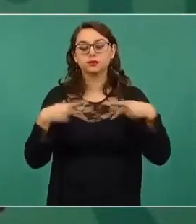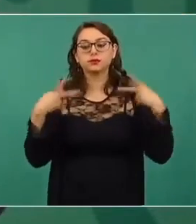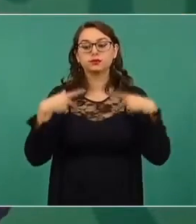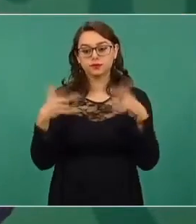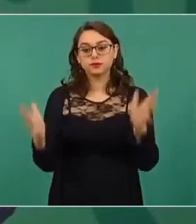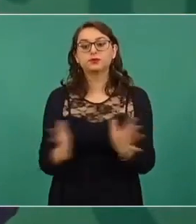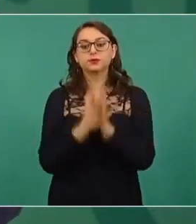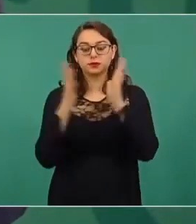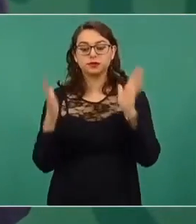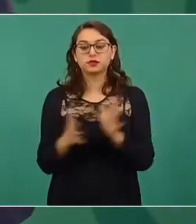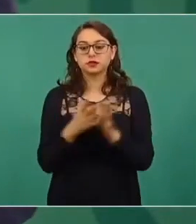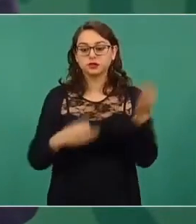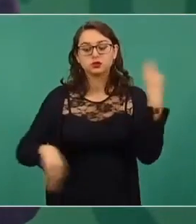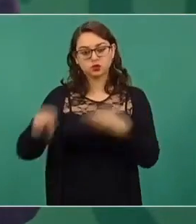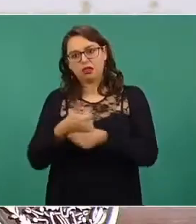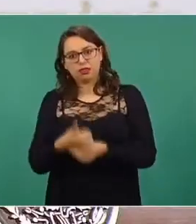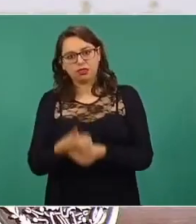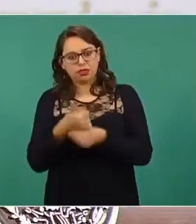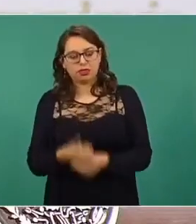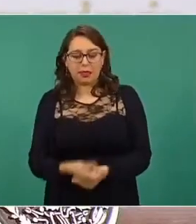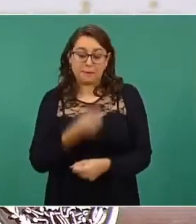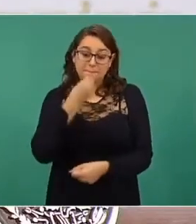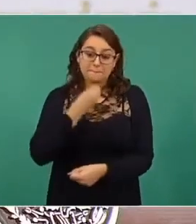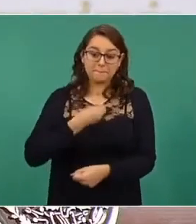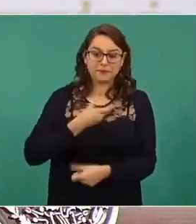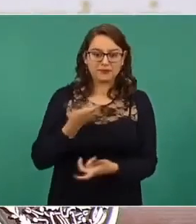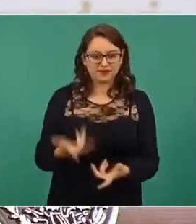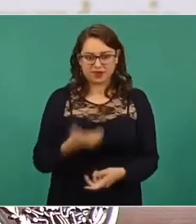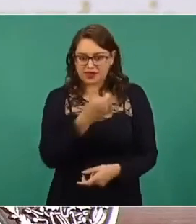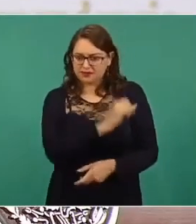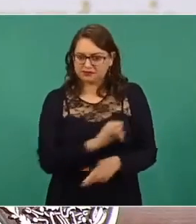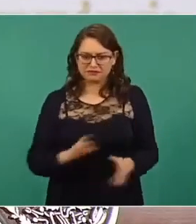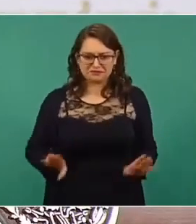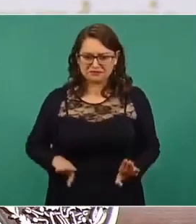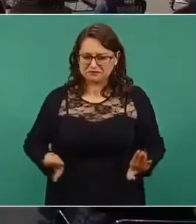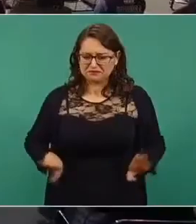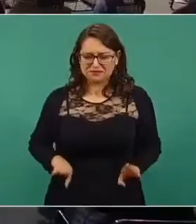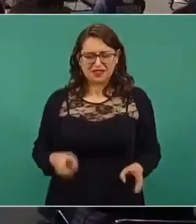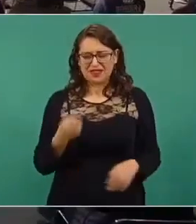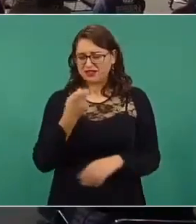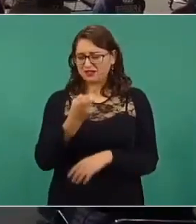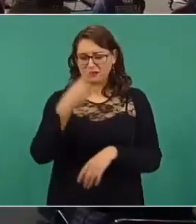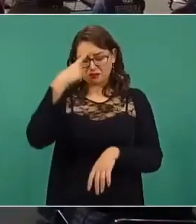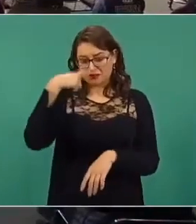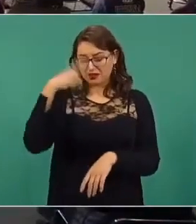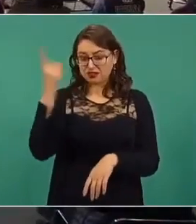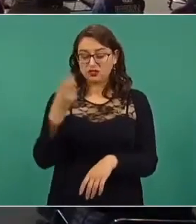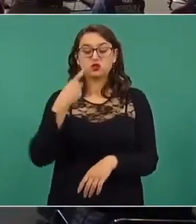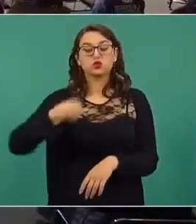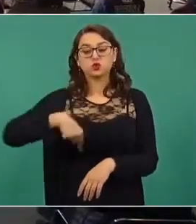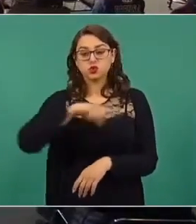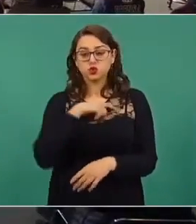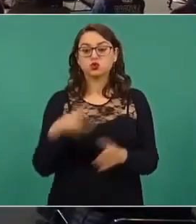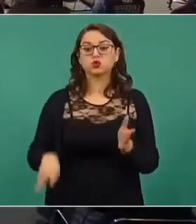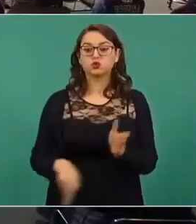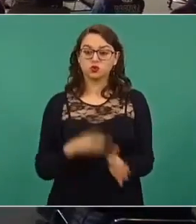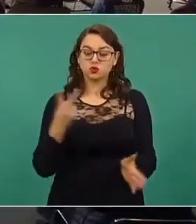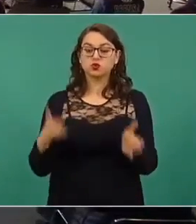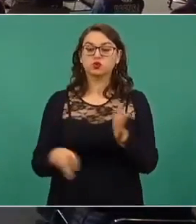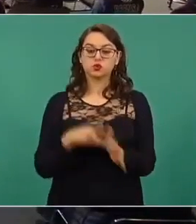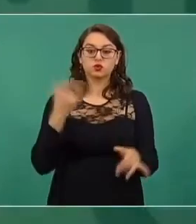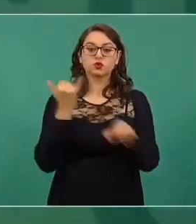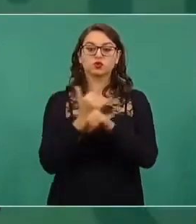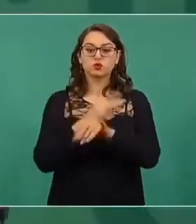nos volvamos expertos. Entonces, vamos a estar informando y ojalá y